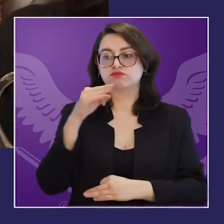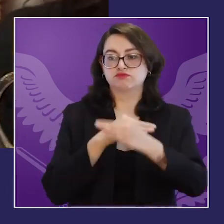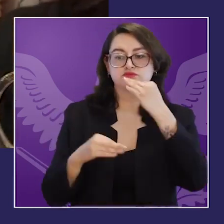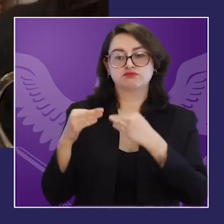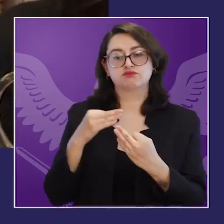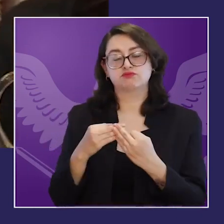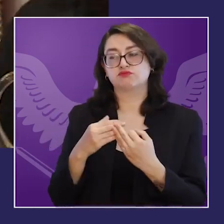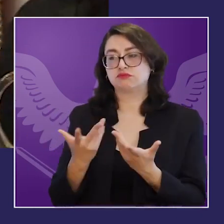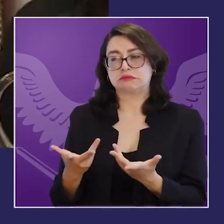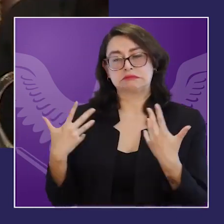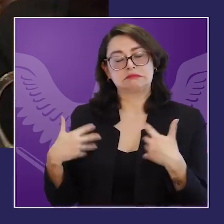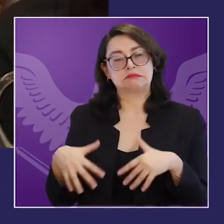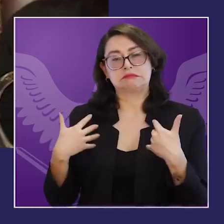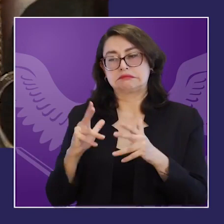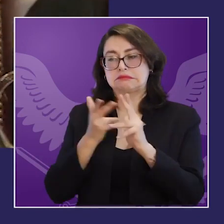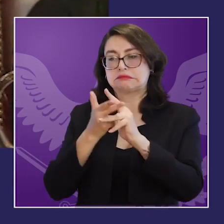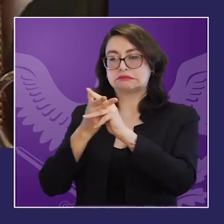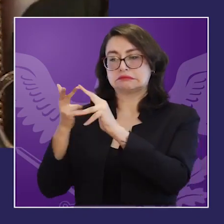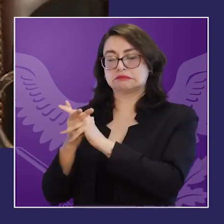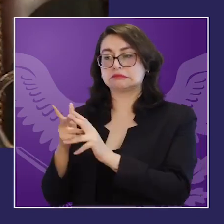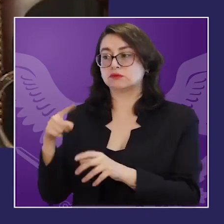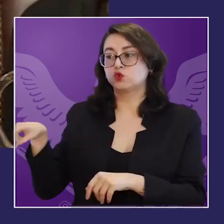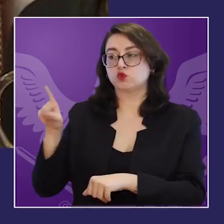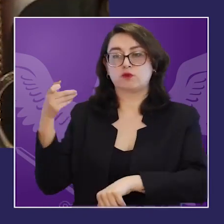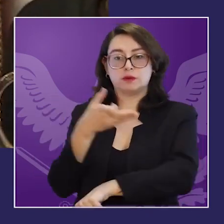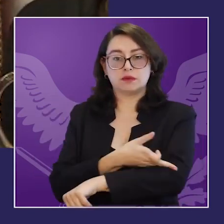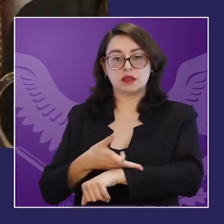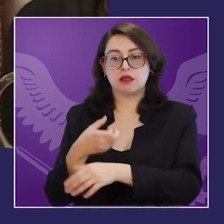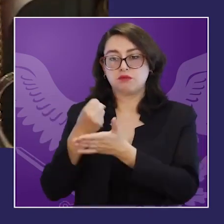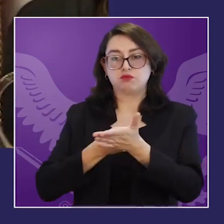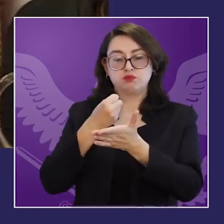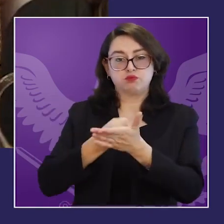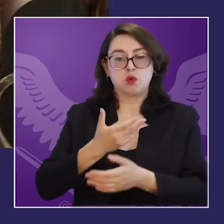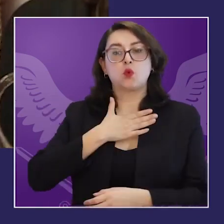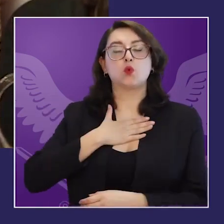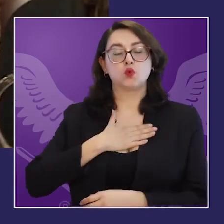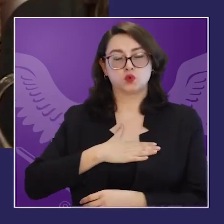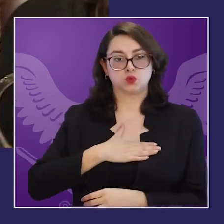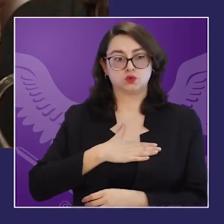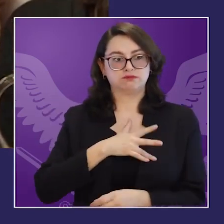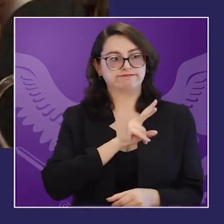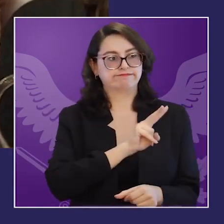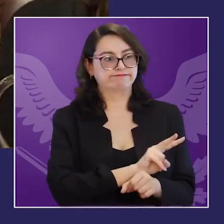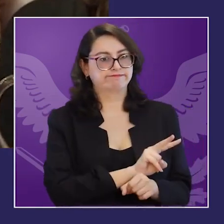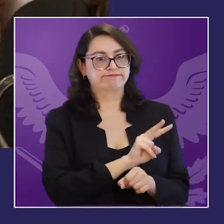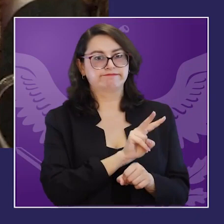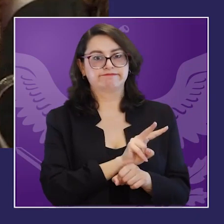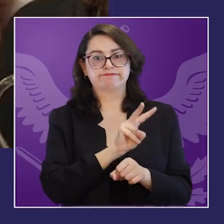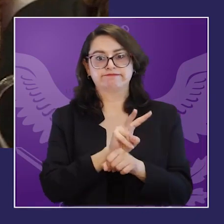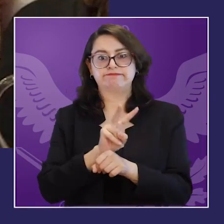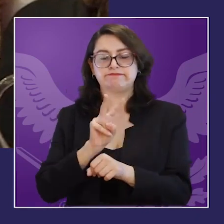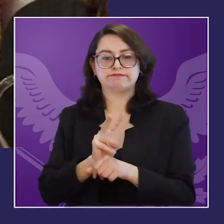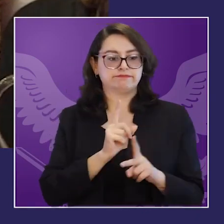todas las familias que reclaman justicia por ellas. El observatorio se pensó como un instrumento que no solo recopilara